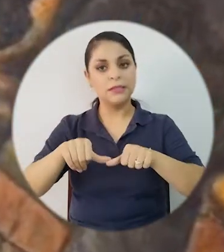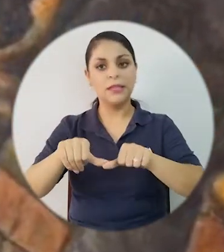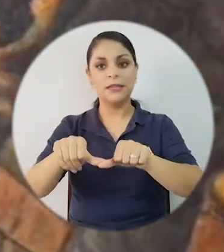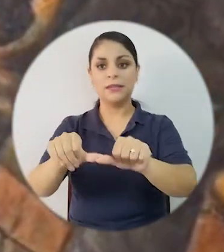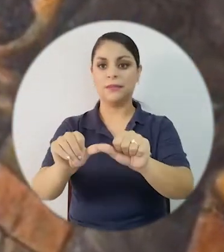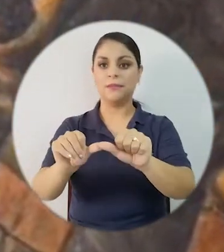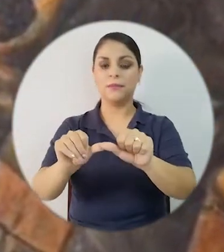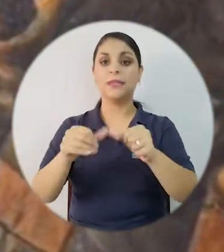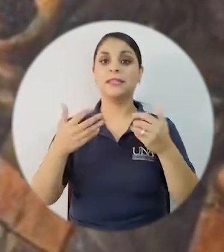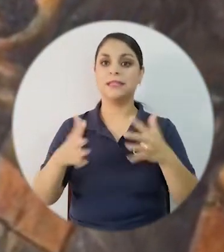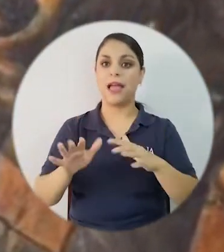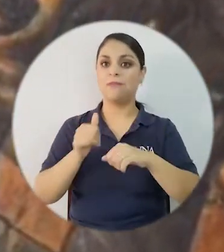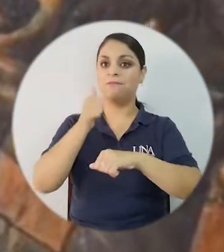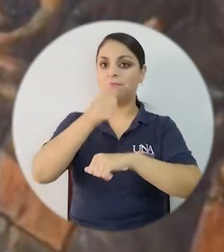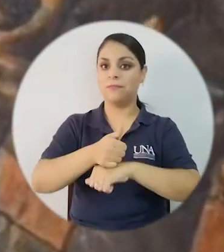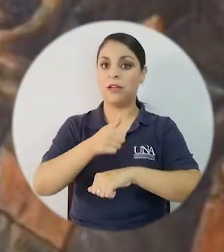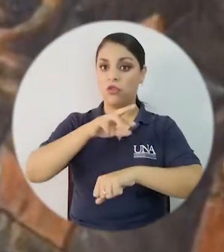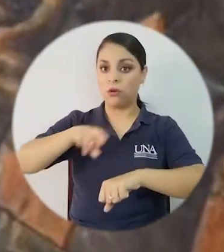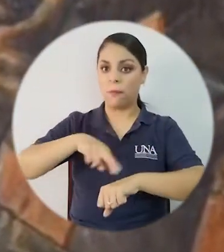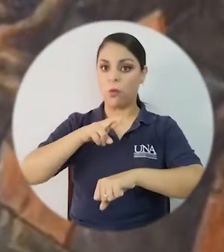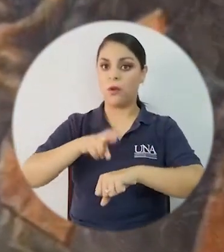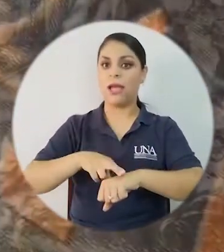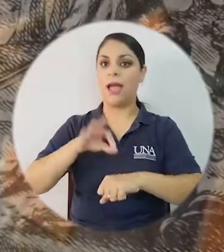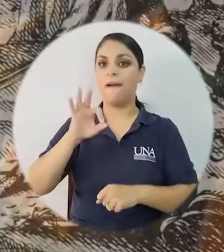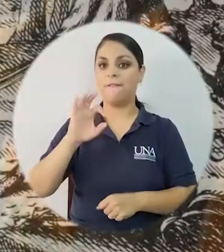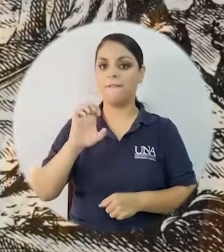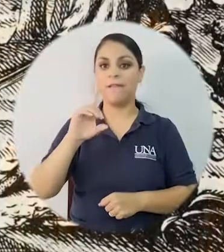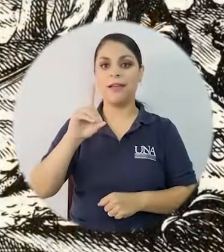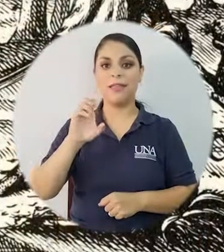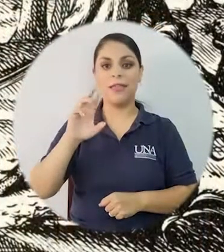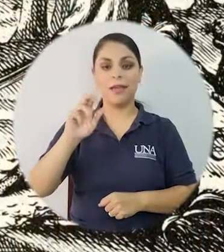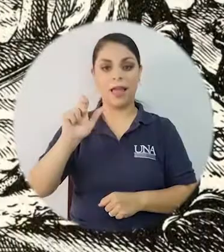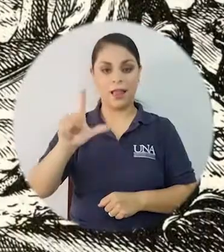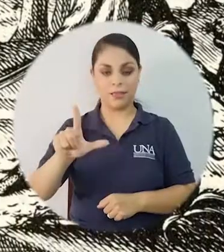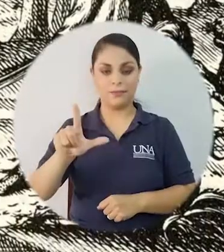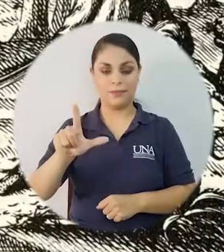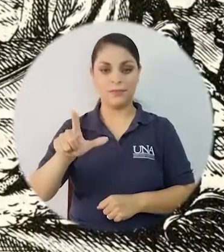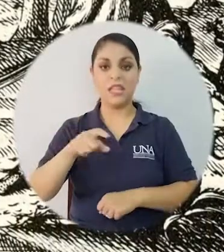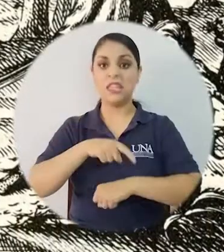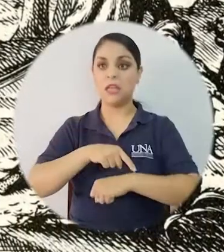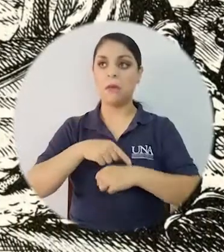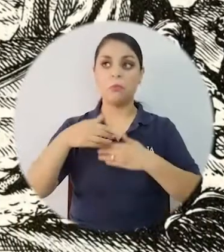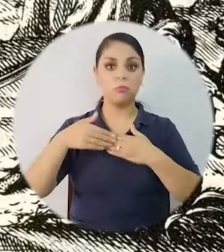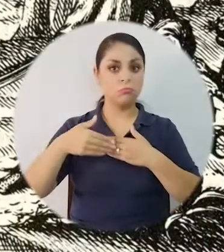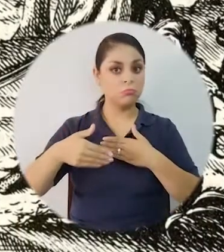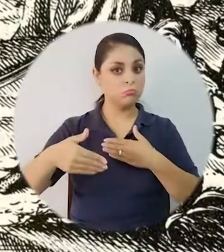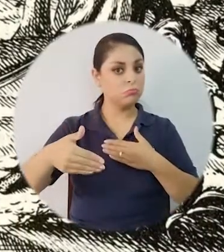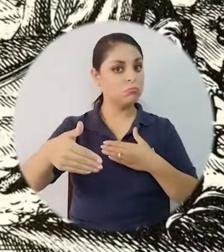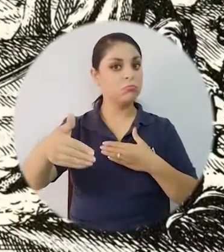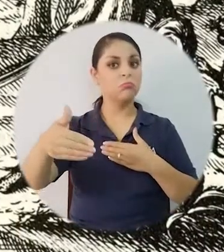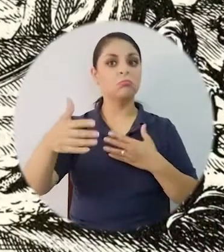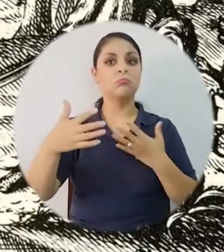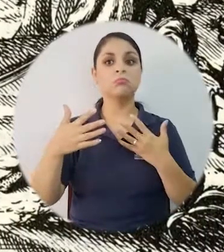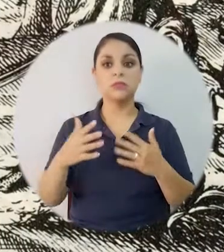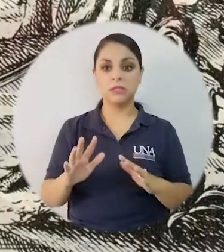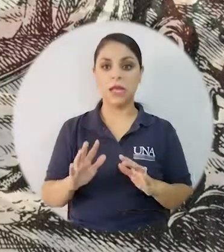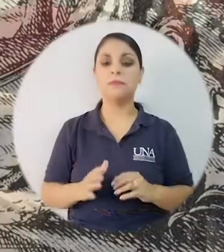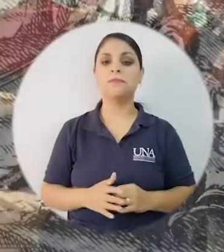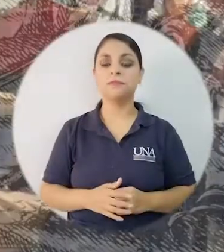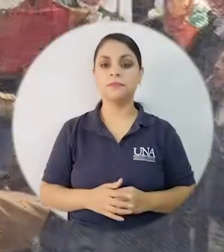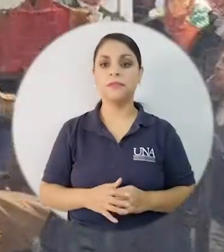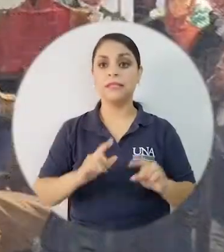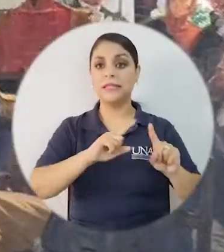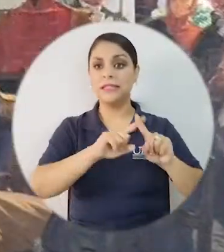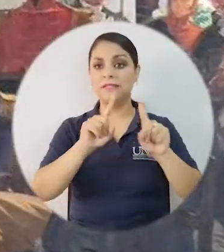luego la posición de la República Federal. El tiempo dirá que luego la República Federal, por diversidad y